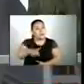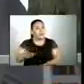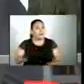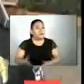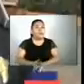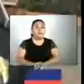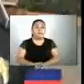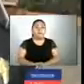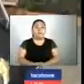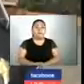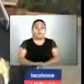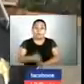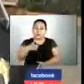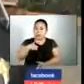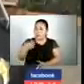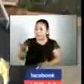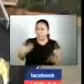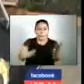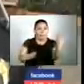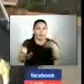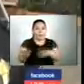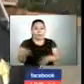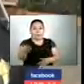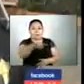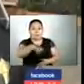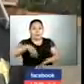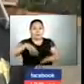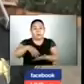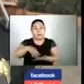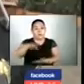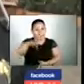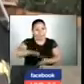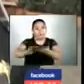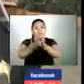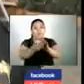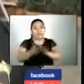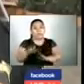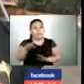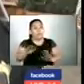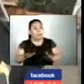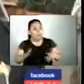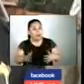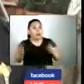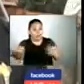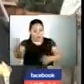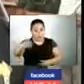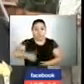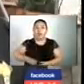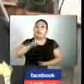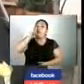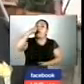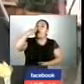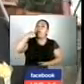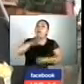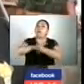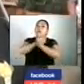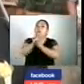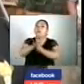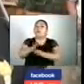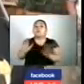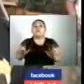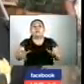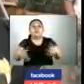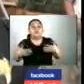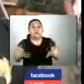tamizajes. La invitación a toda la ciudadanía de Nueva Guadalupe para que se acerquen a hacerse la prueba del COVID-19